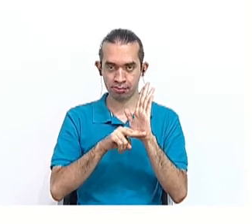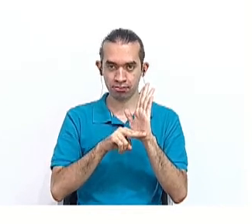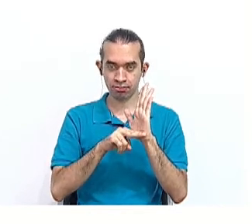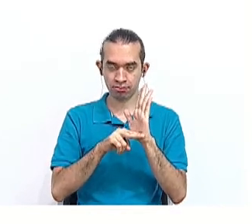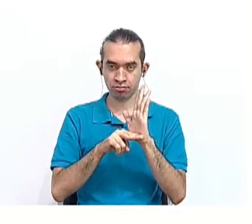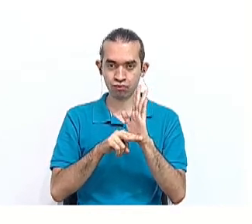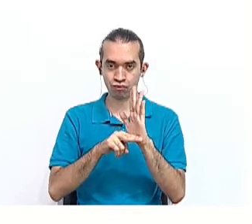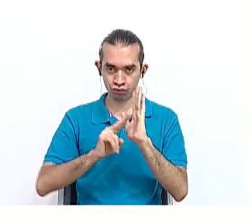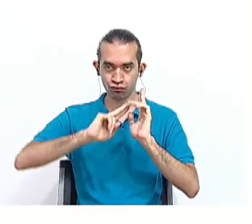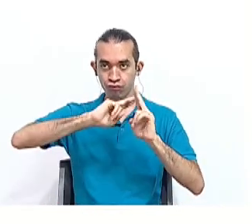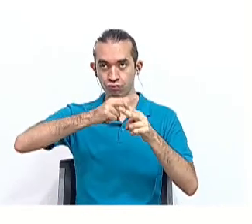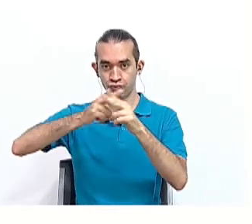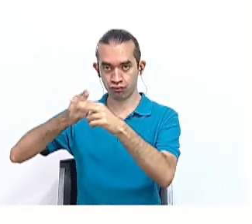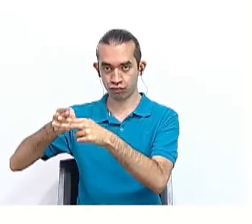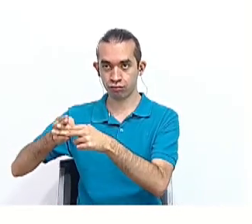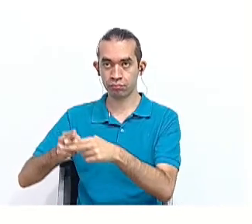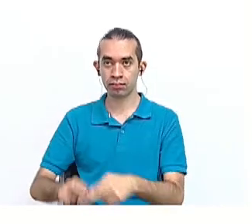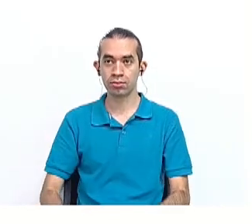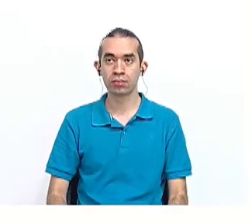para darles nombre.